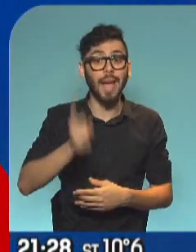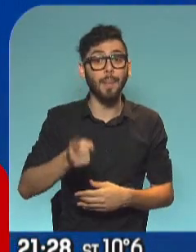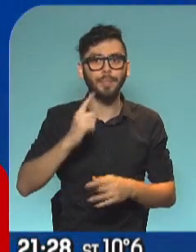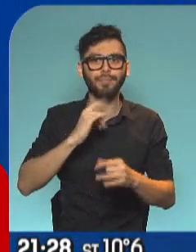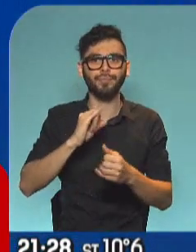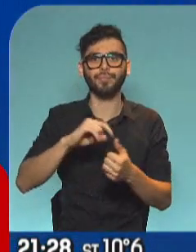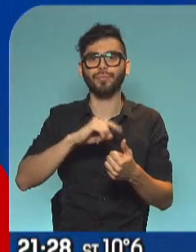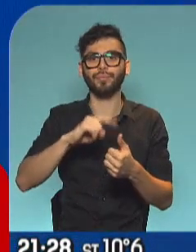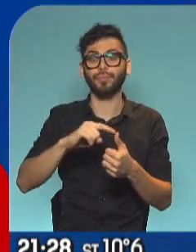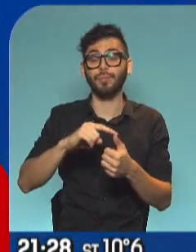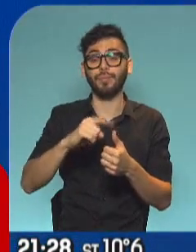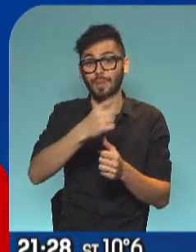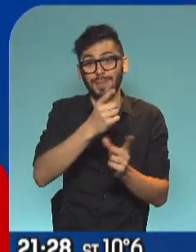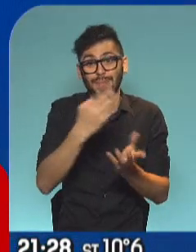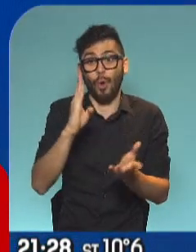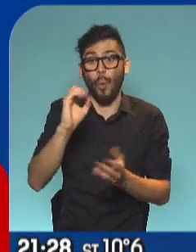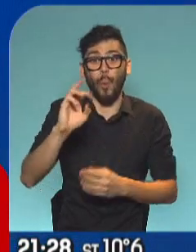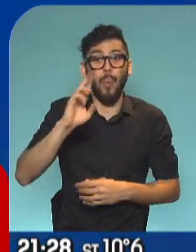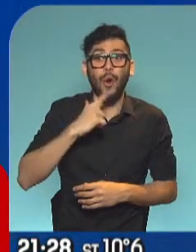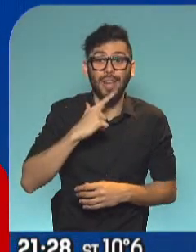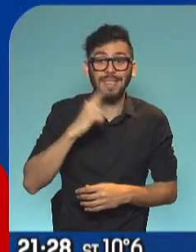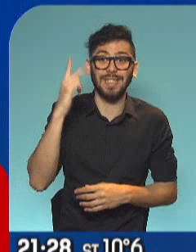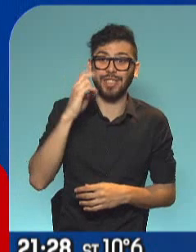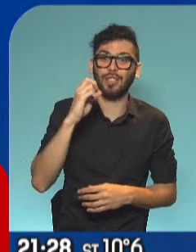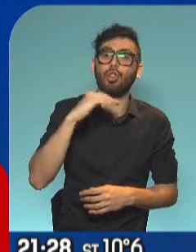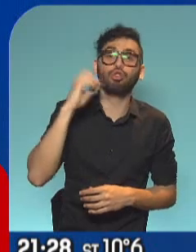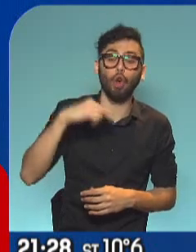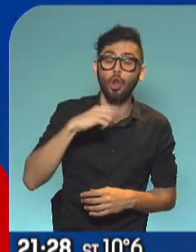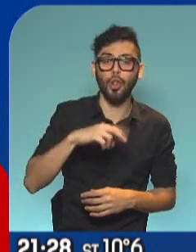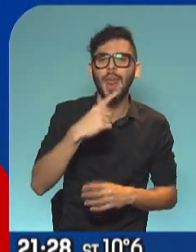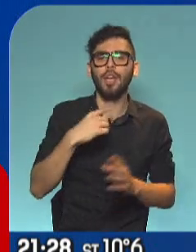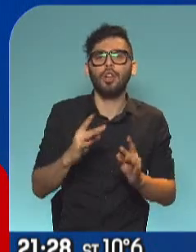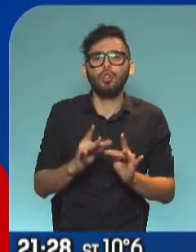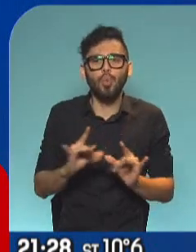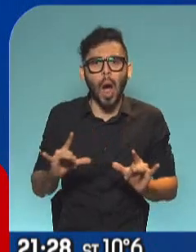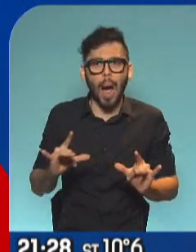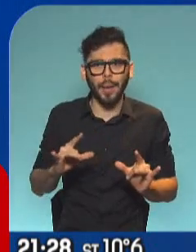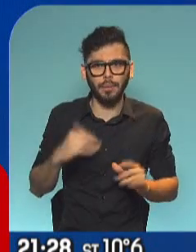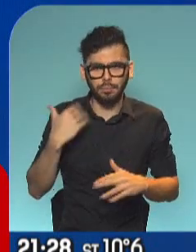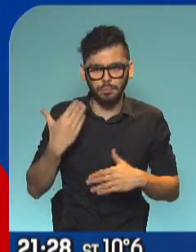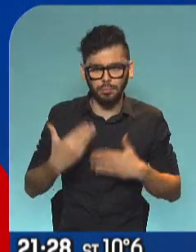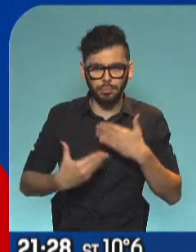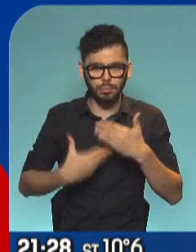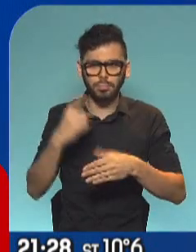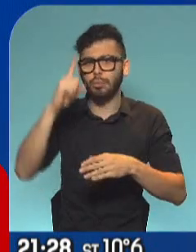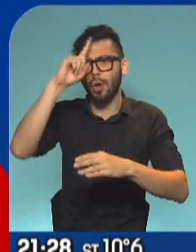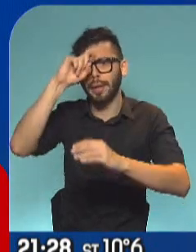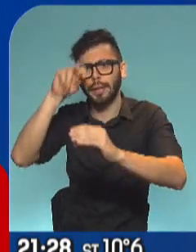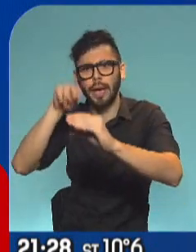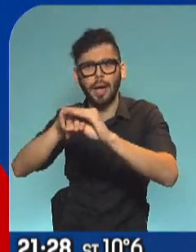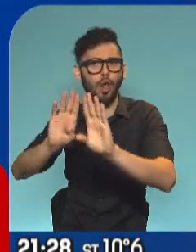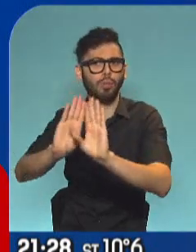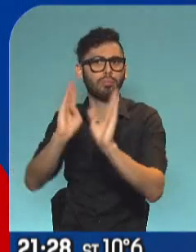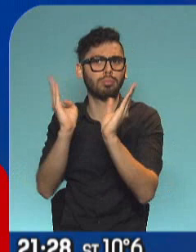el caso de Boris Johnson, que arrancó siendo algo bastante leve y después terminó internado en terapia intensiva